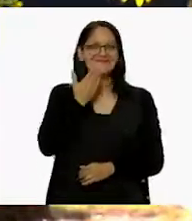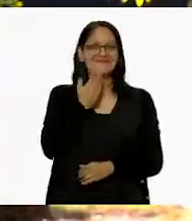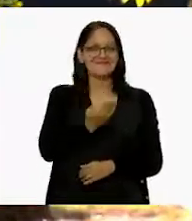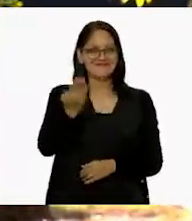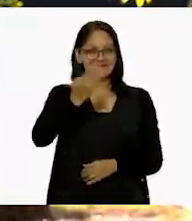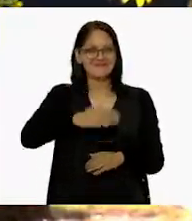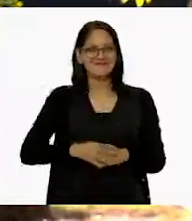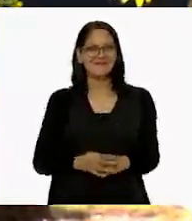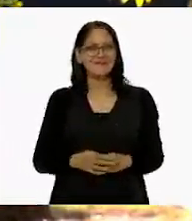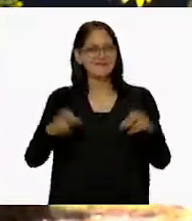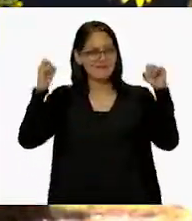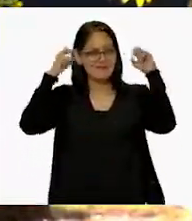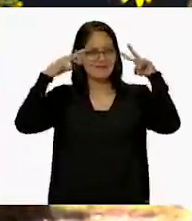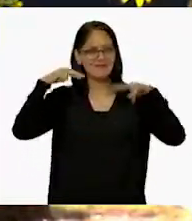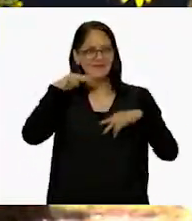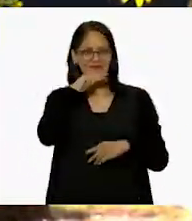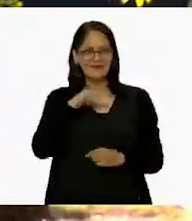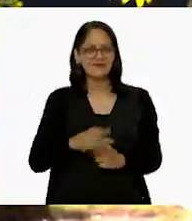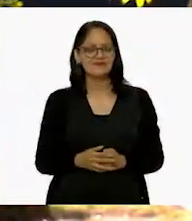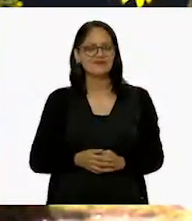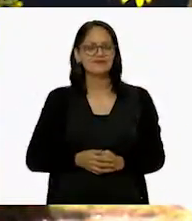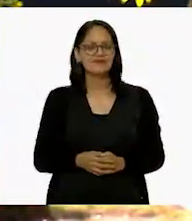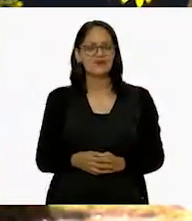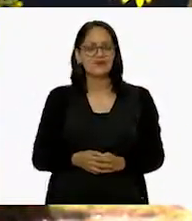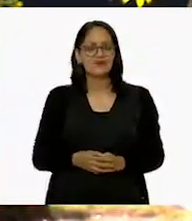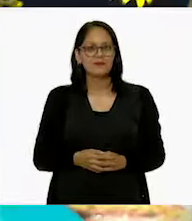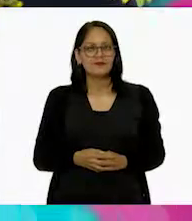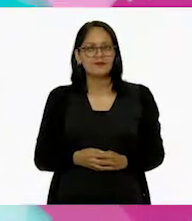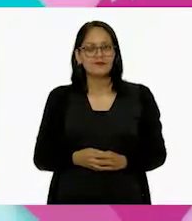bien! ¡Nos vemos pronto!